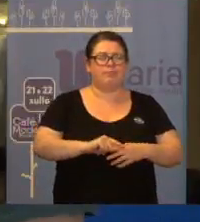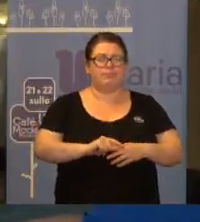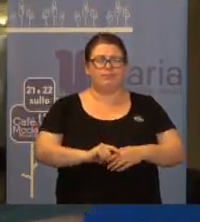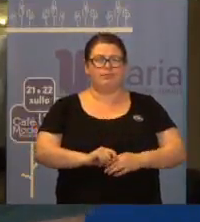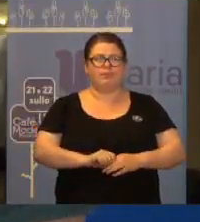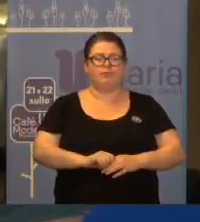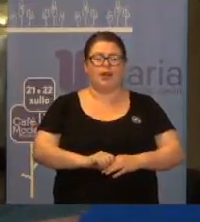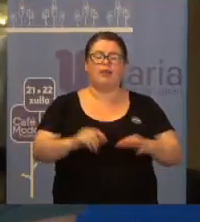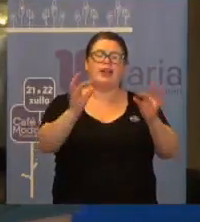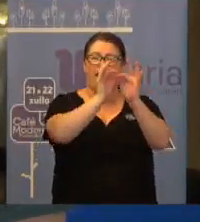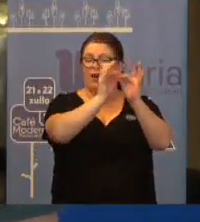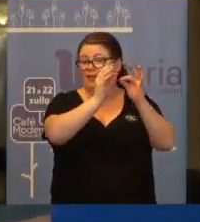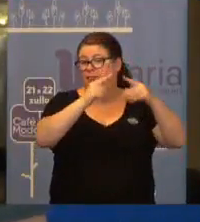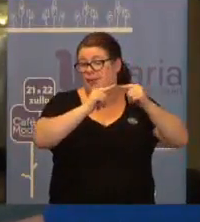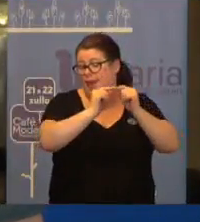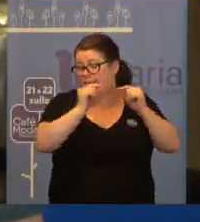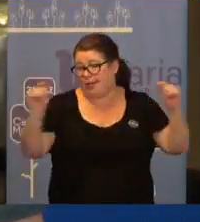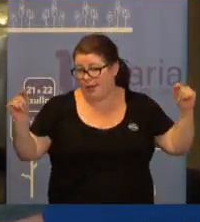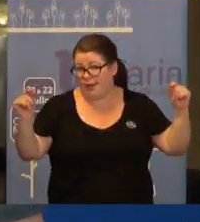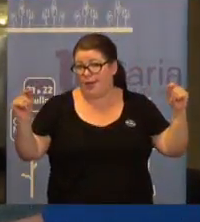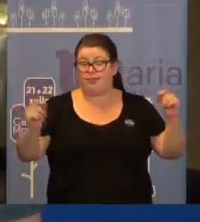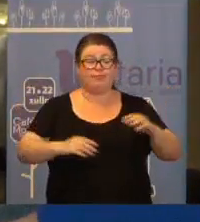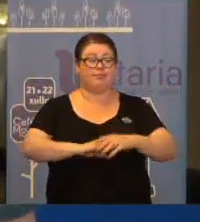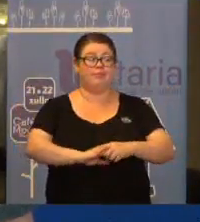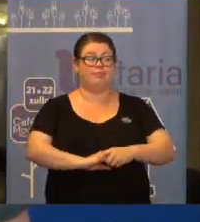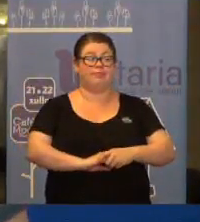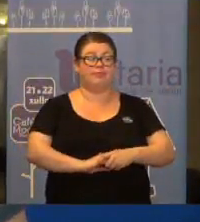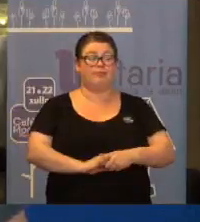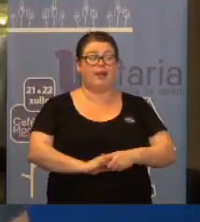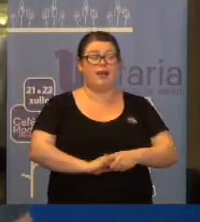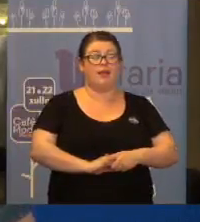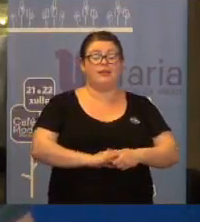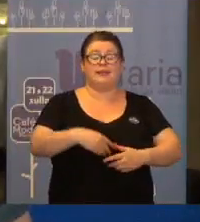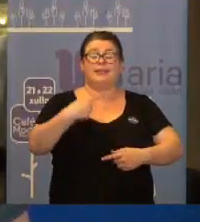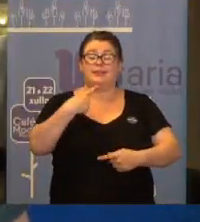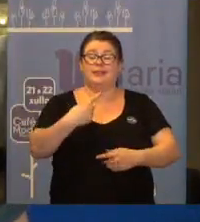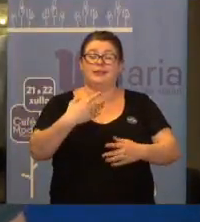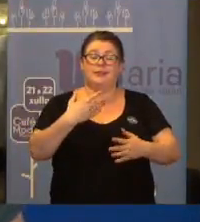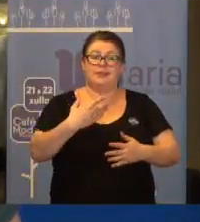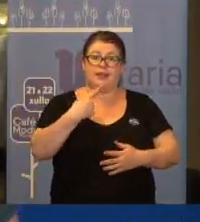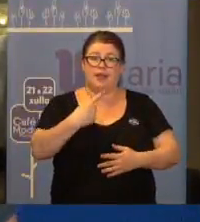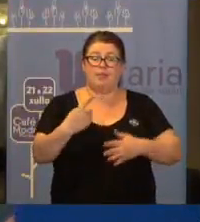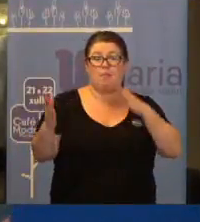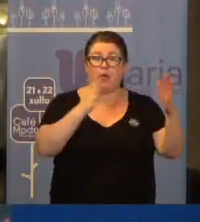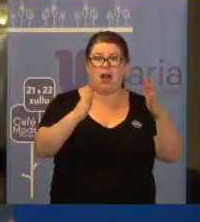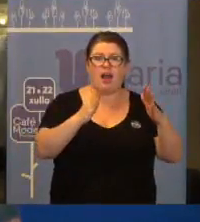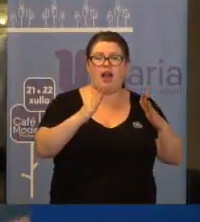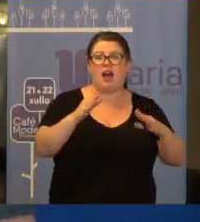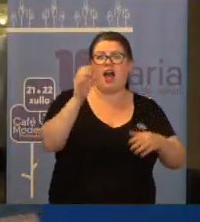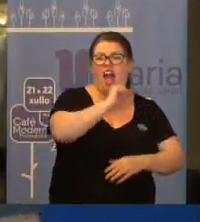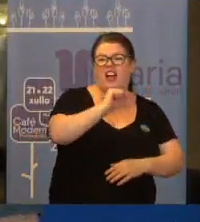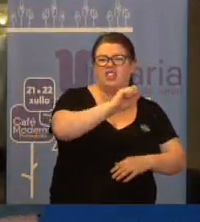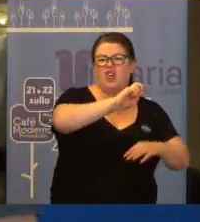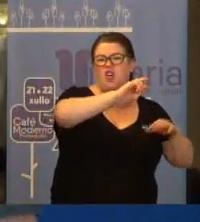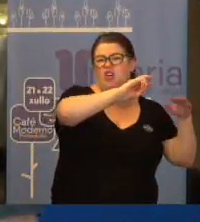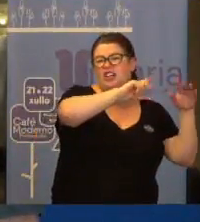unha línea, non? Que se podría decir se isto sucedeu no ano 68